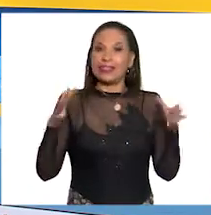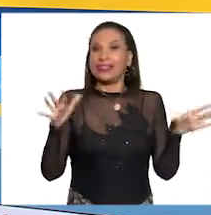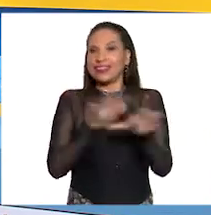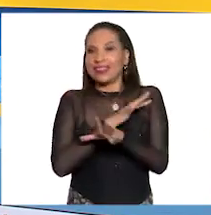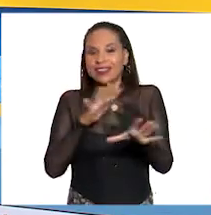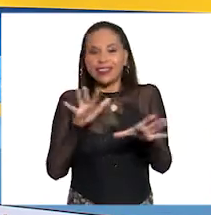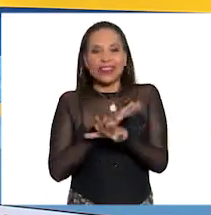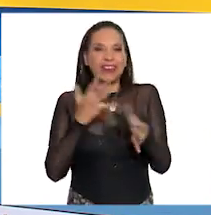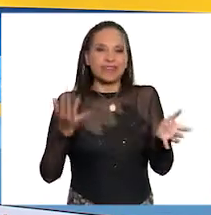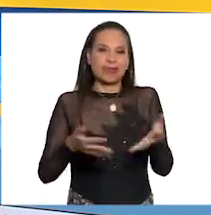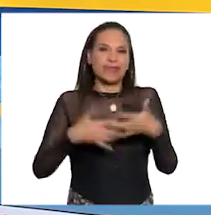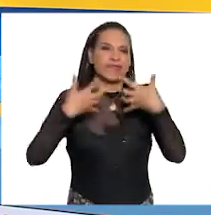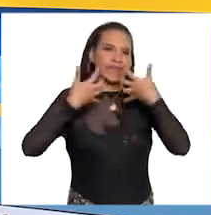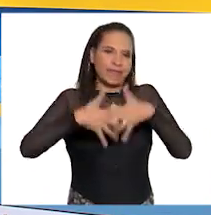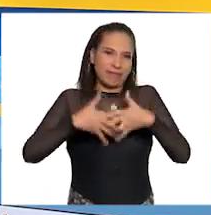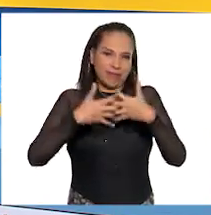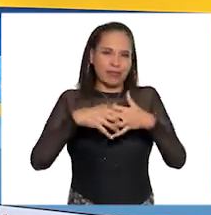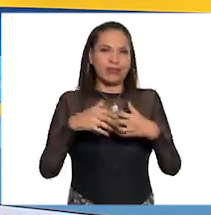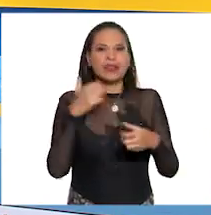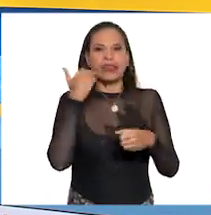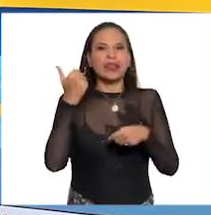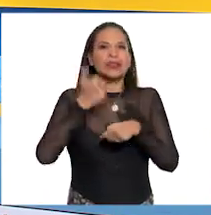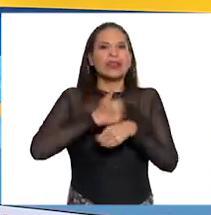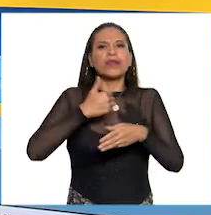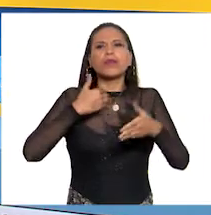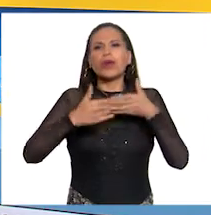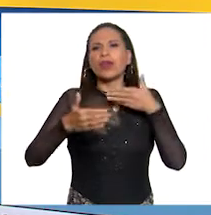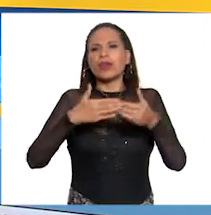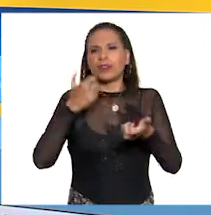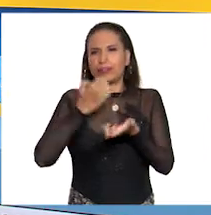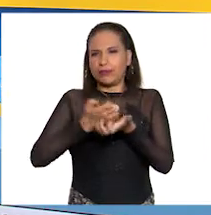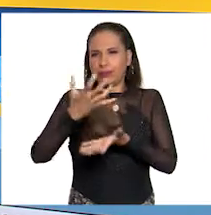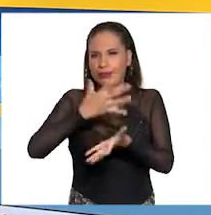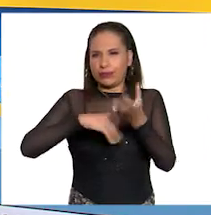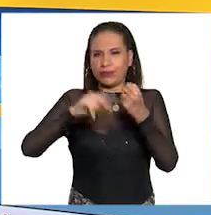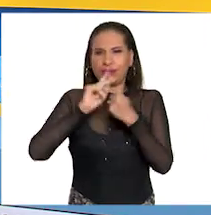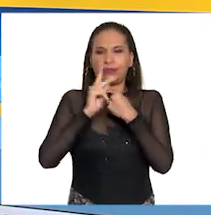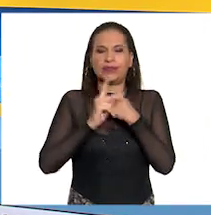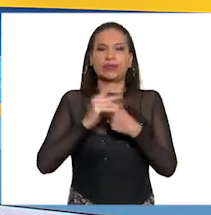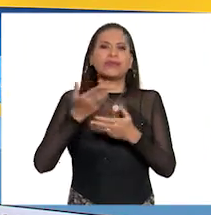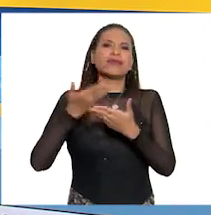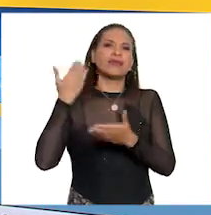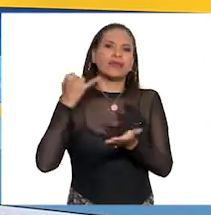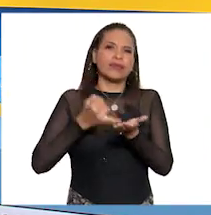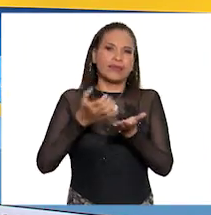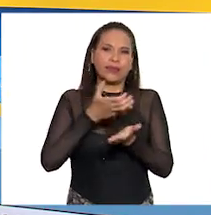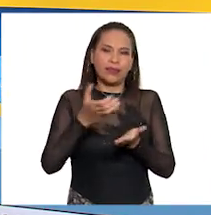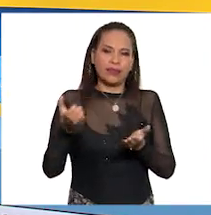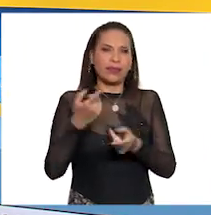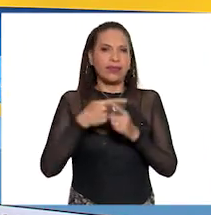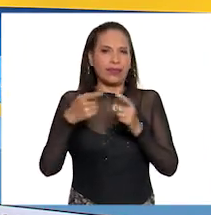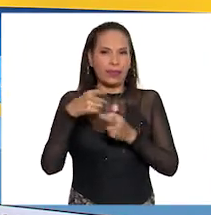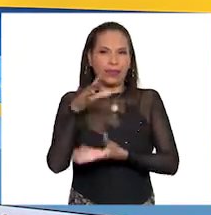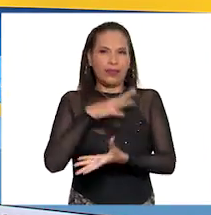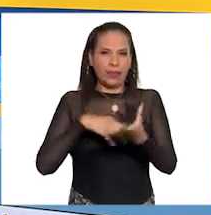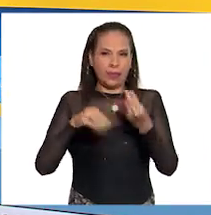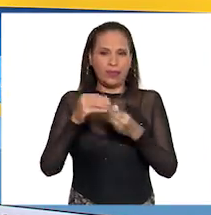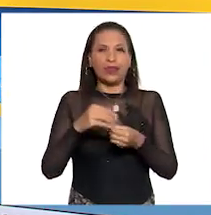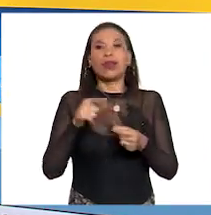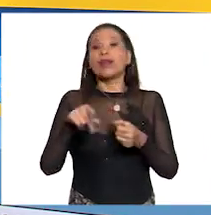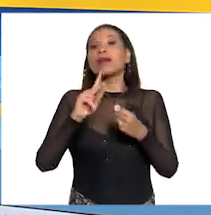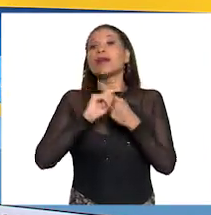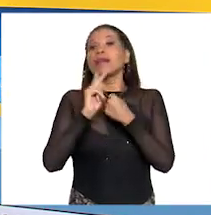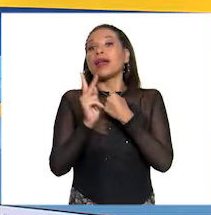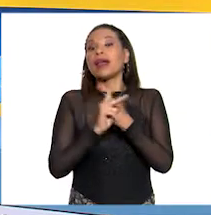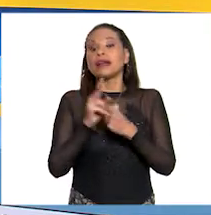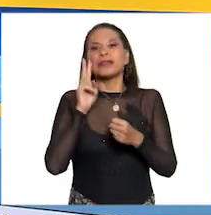cambios, donde la industrialización intentaba modernizar la economía del país, dejando atrás la agricultura de autoconsumo. El país